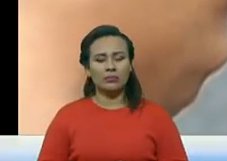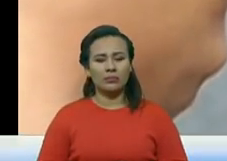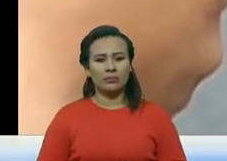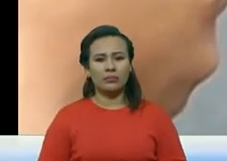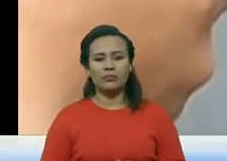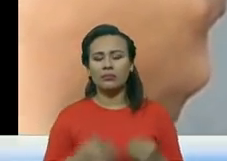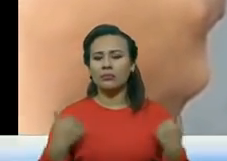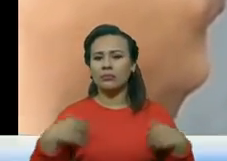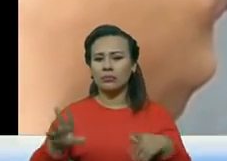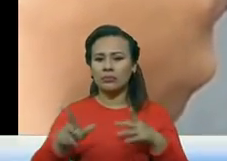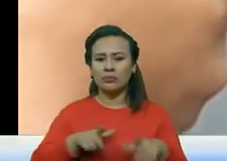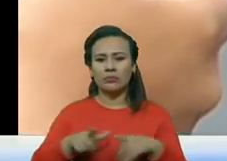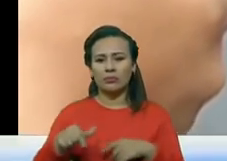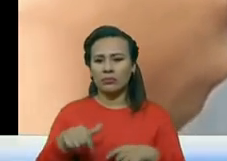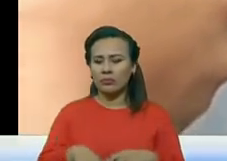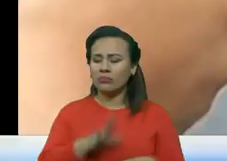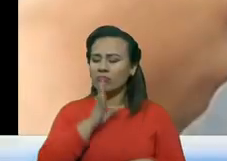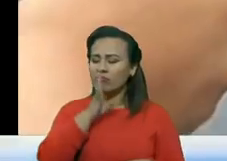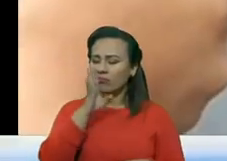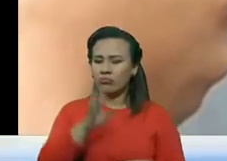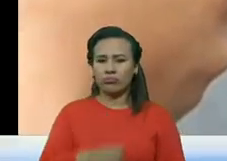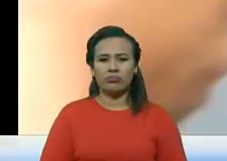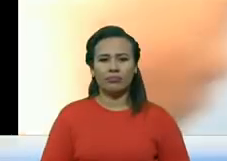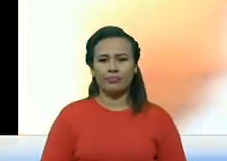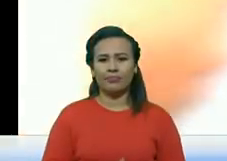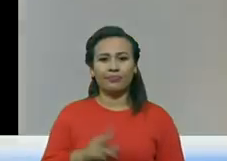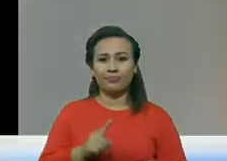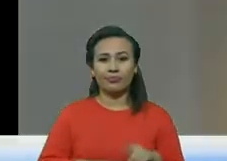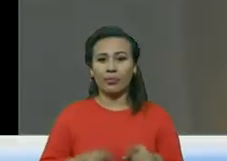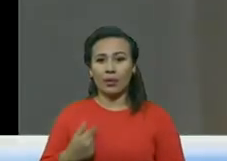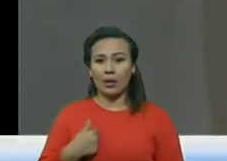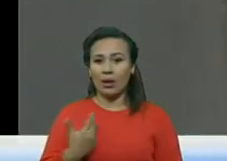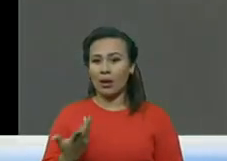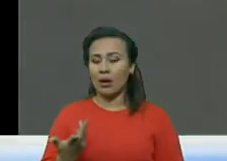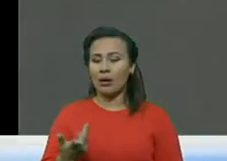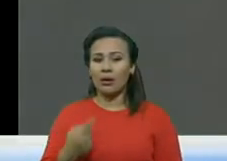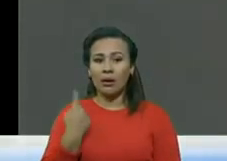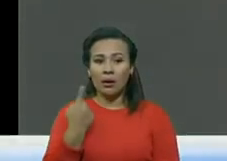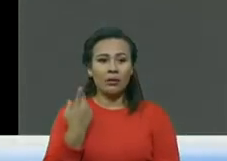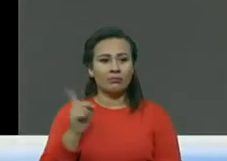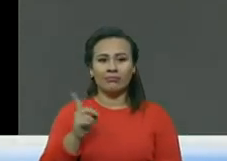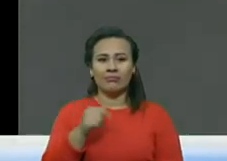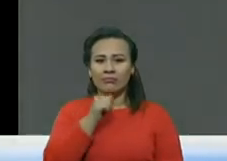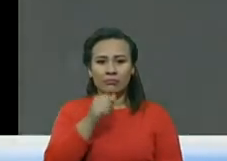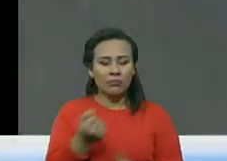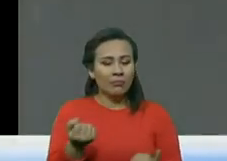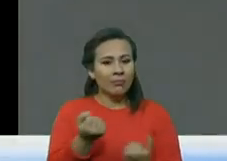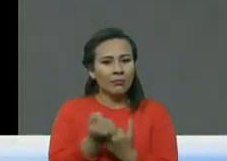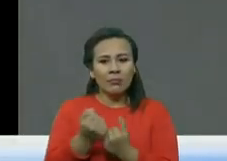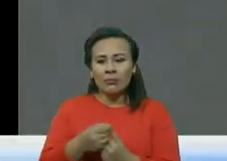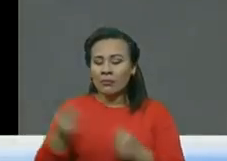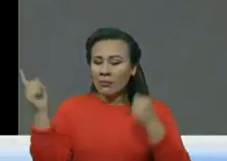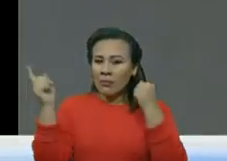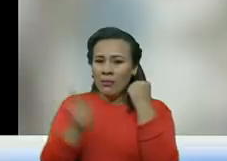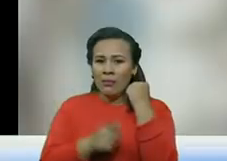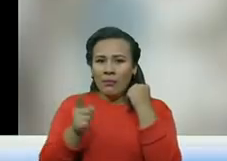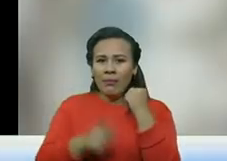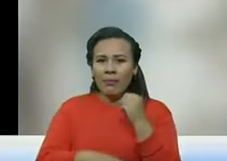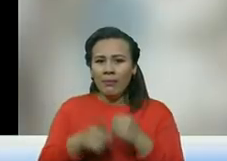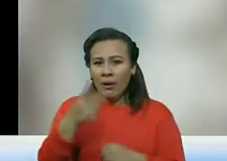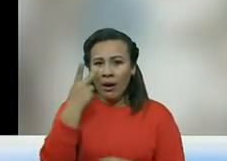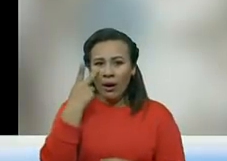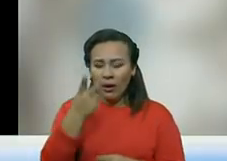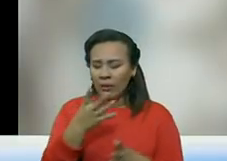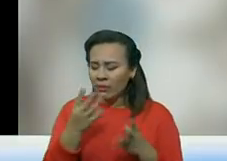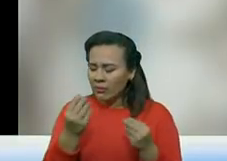donde sea, pues aquí uno se apoya mutuamente. Por ello, esa reacción ciudadana de castigar por mano propia a